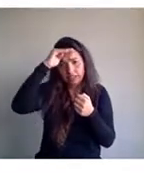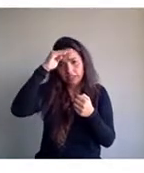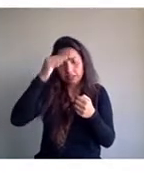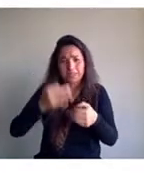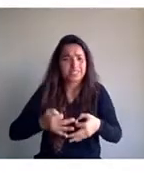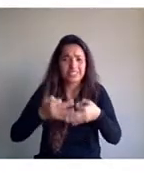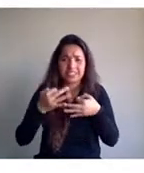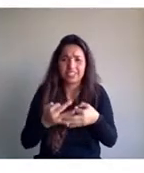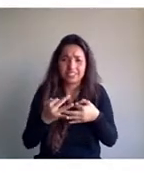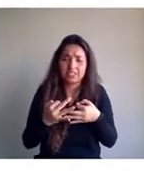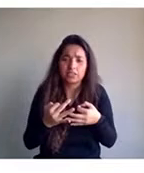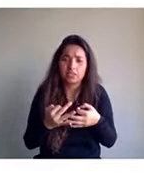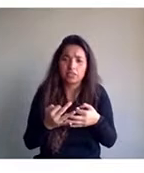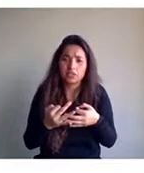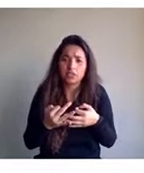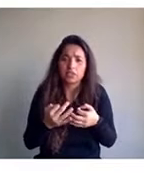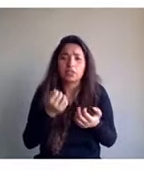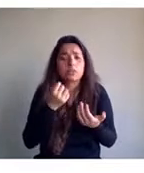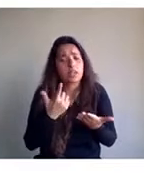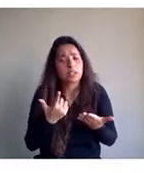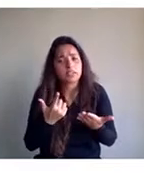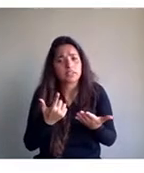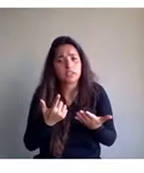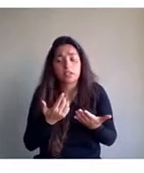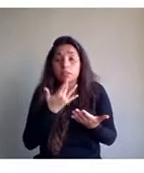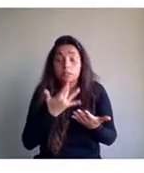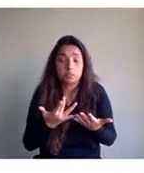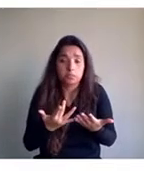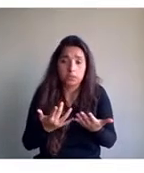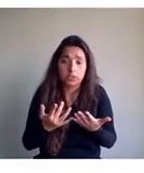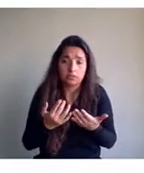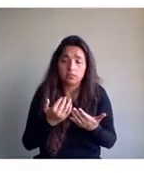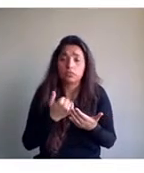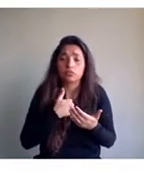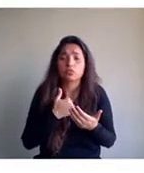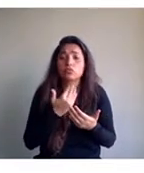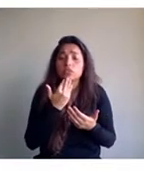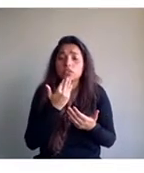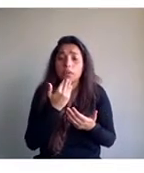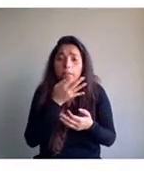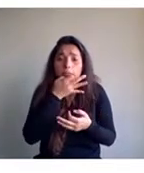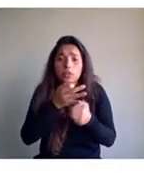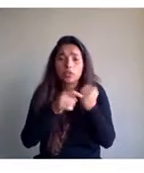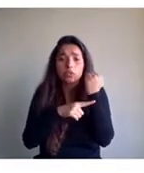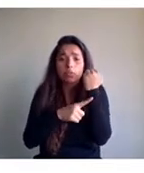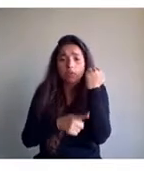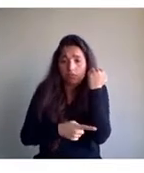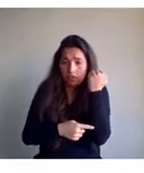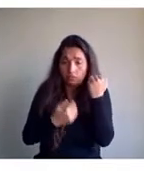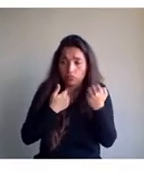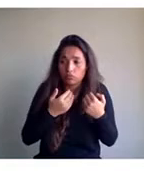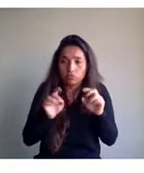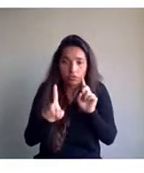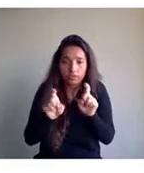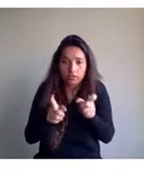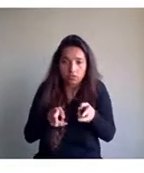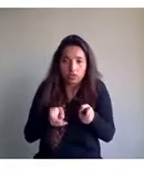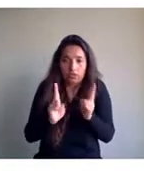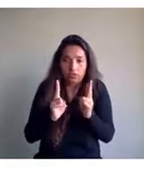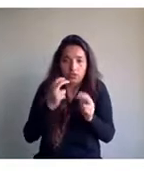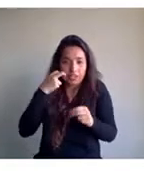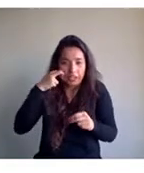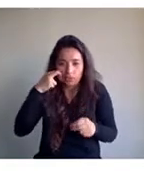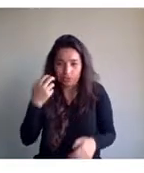discapacidad porque al fin y al cabo y lo digo yo como abogado como defensor de derecho esto es fundamentalmente la